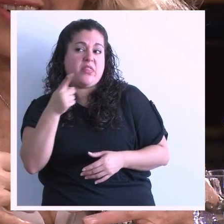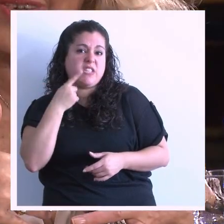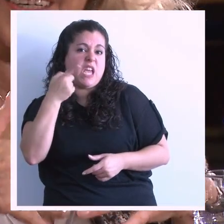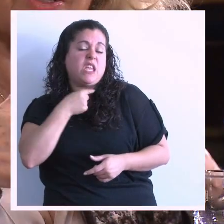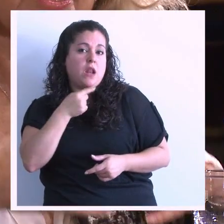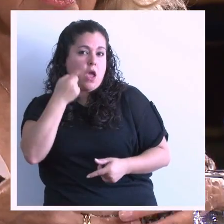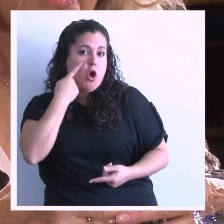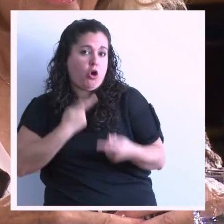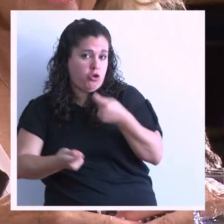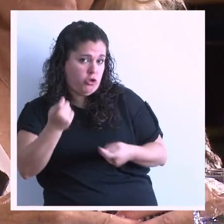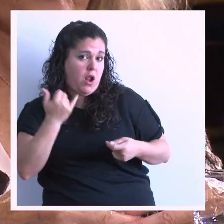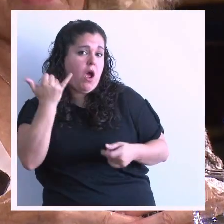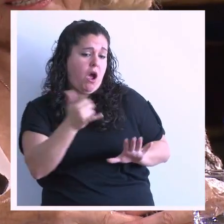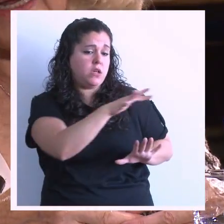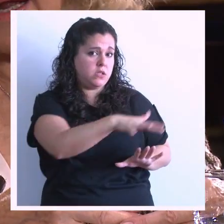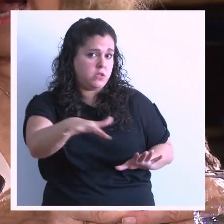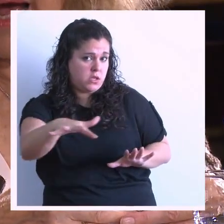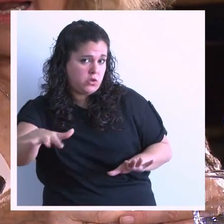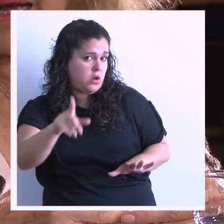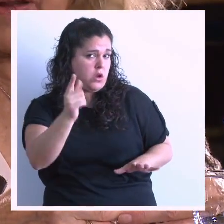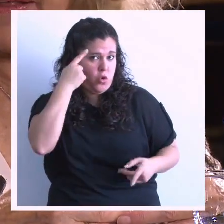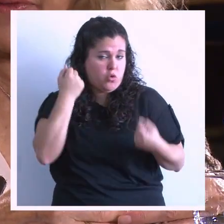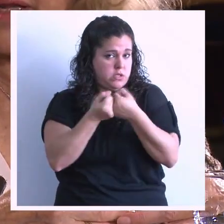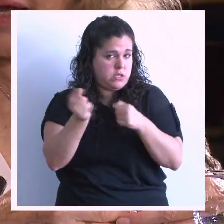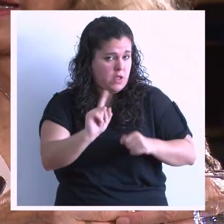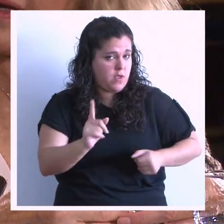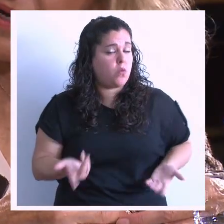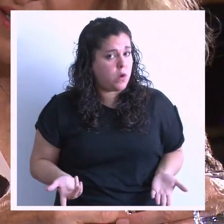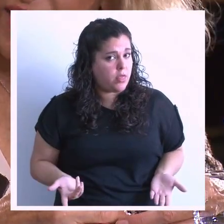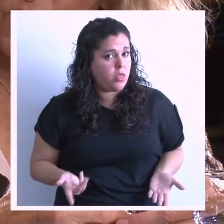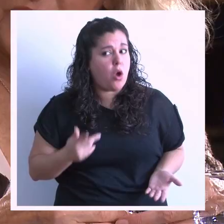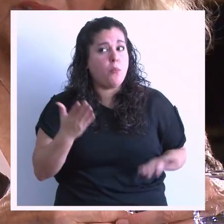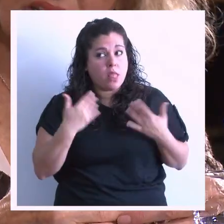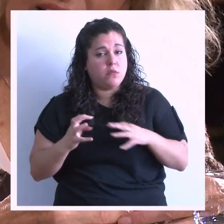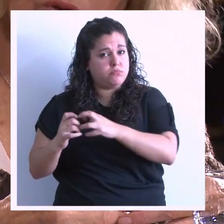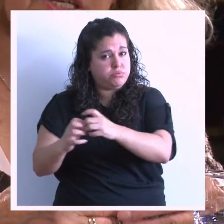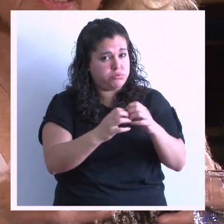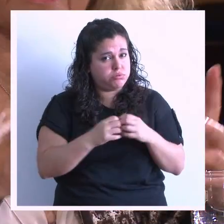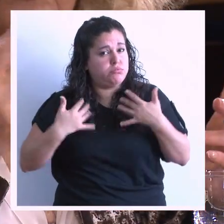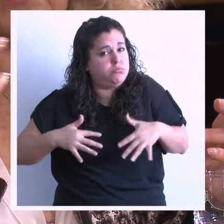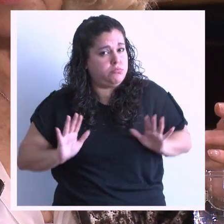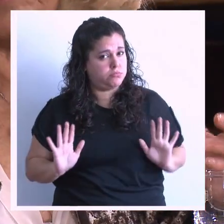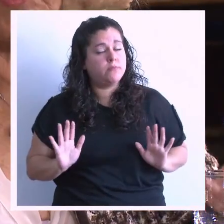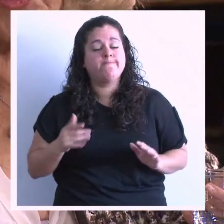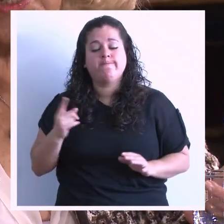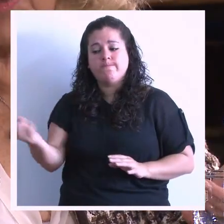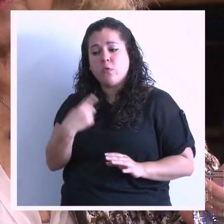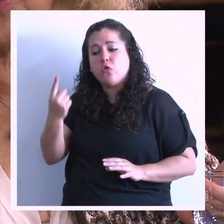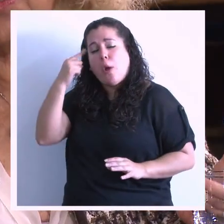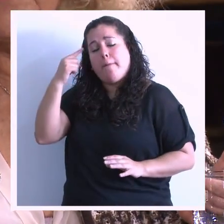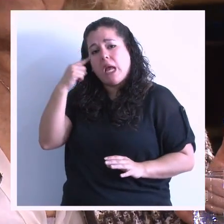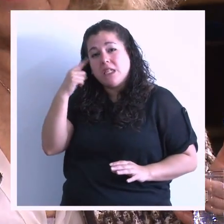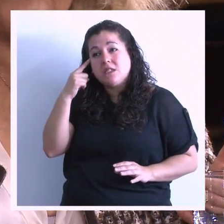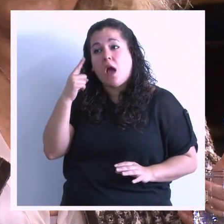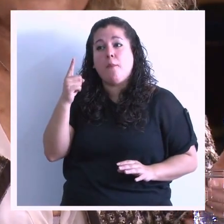por televisión, ¿no es cierto?, pasa a la Cámara, al Senado. Pasa al Senado, en el Senado es el mismo